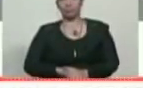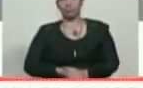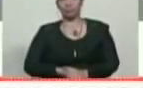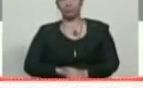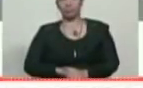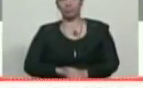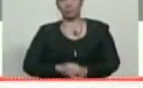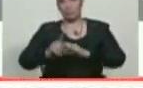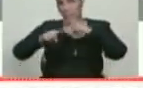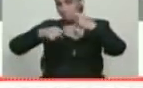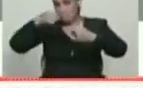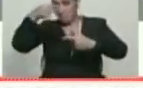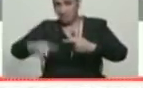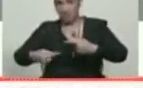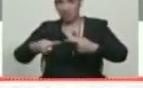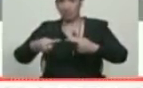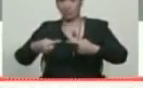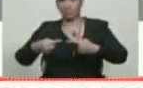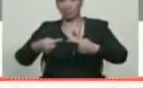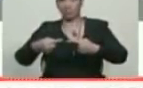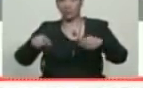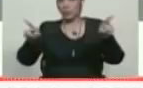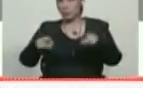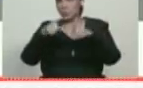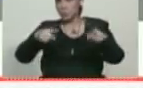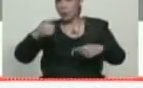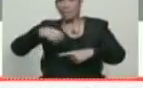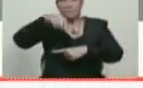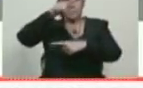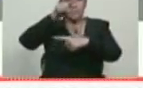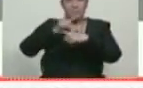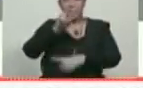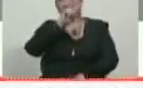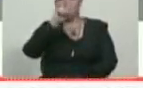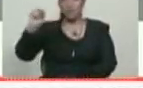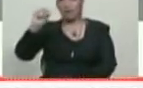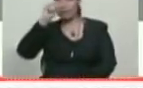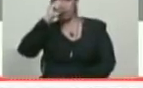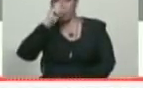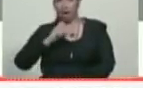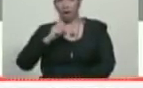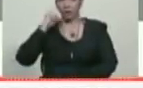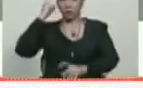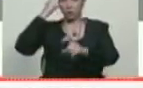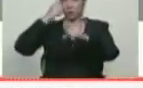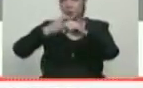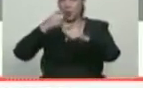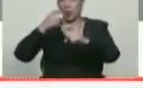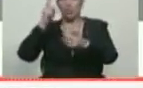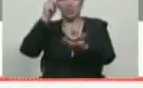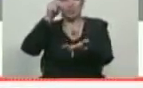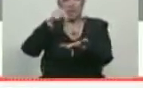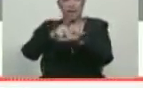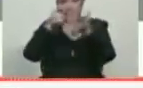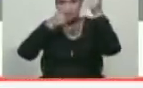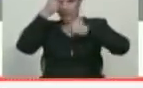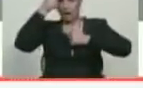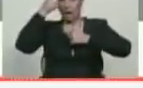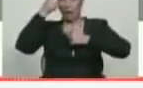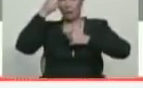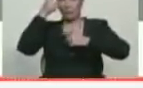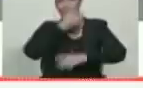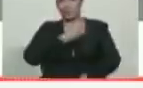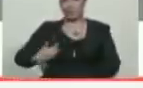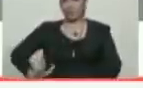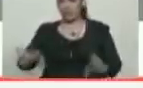Casualmente mañana se cumplen los primeros 20 años de la llegada del comandante Chávez al poder junto